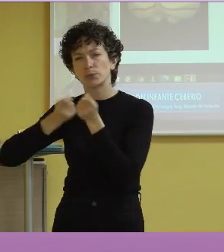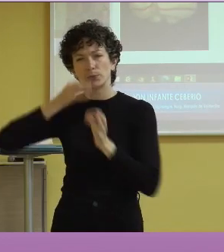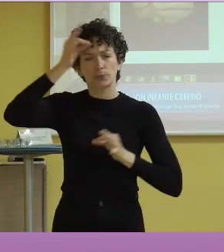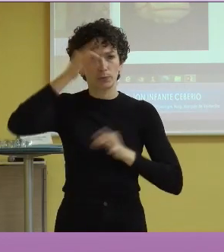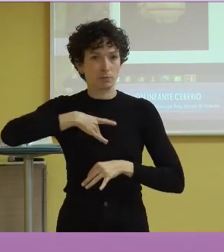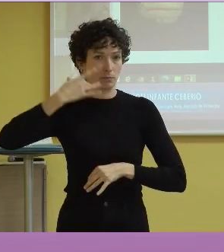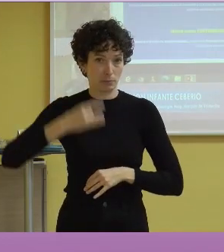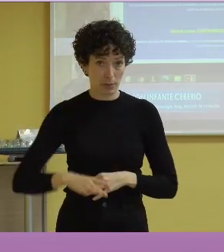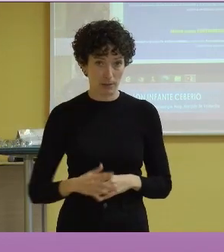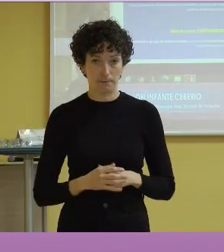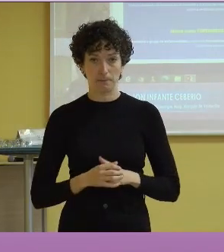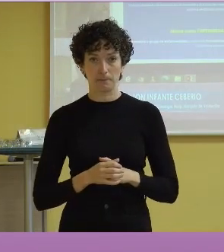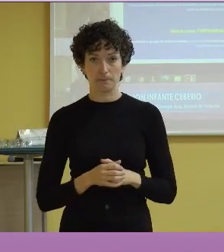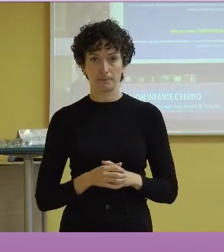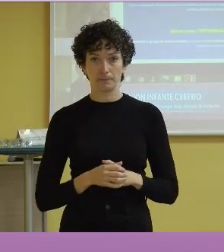precisos.